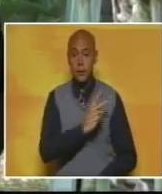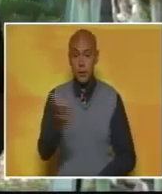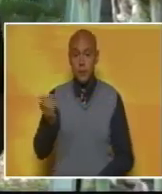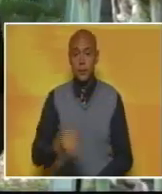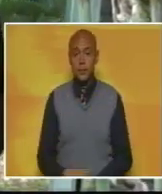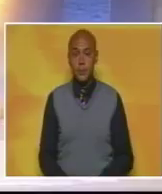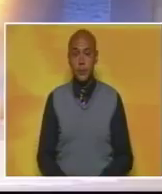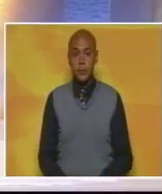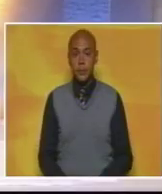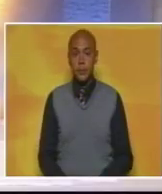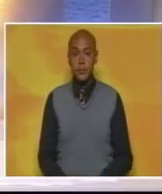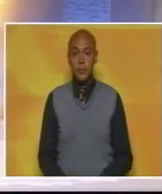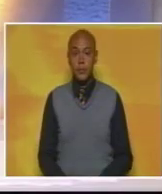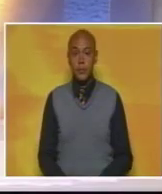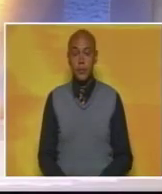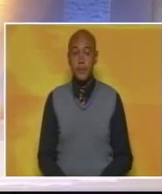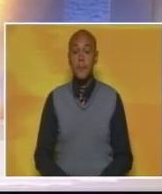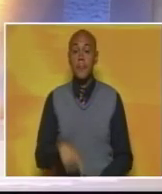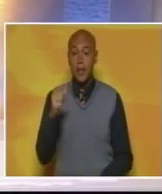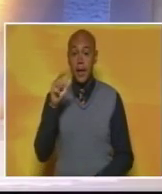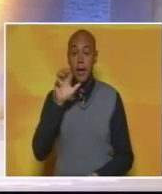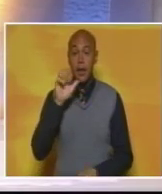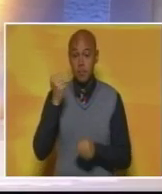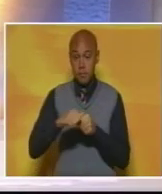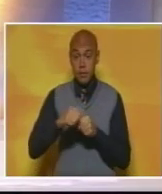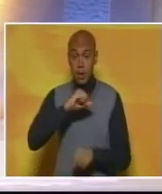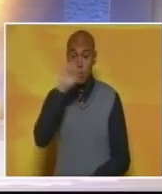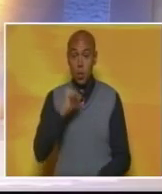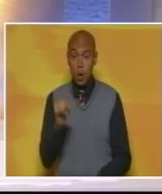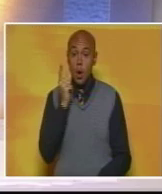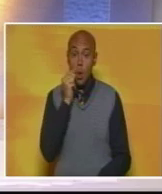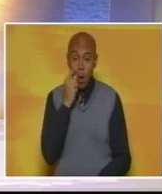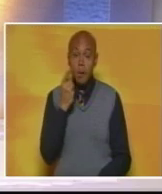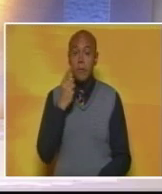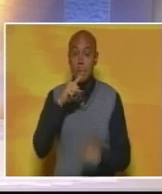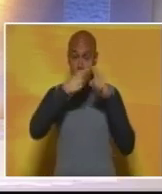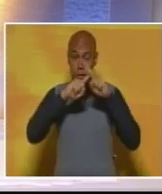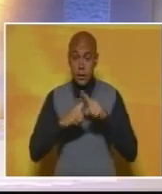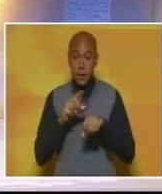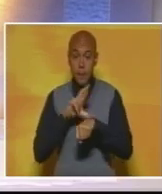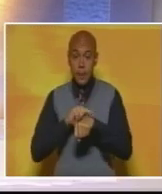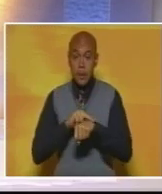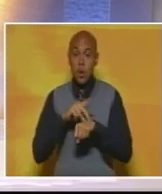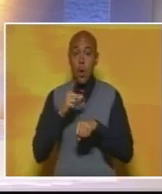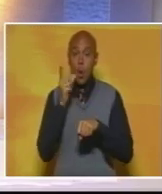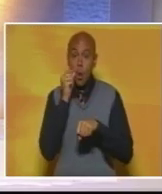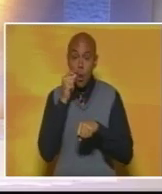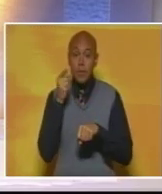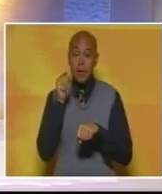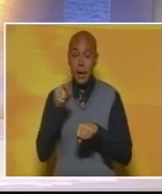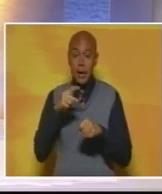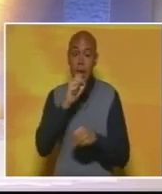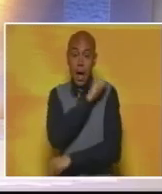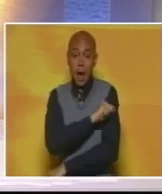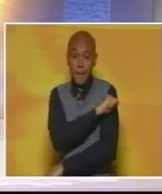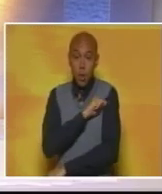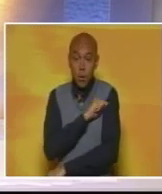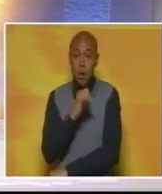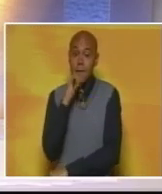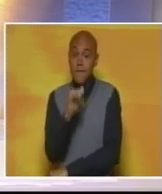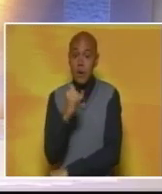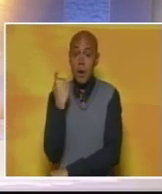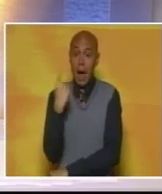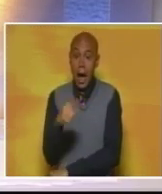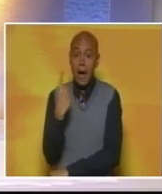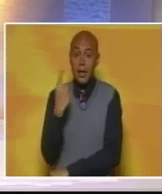Noticiero Venevisión. En Zulia, personal administrativo, médico y pacientes del ambulatorio urbano tipo 2 La Rotaria denunciaron que la